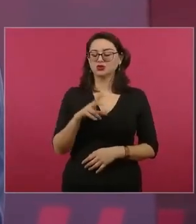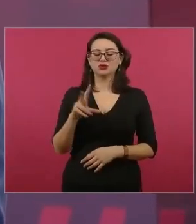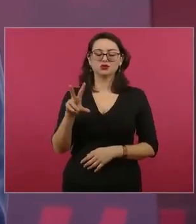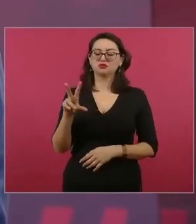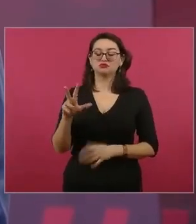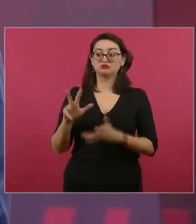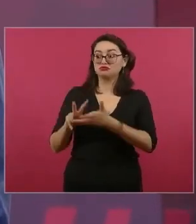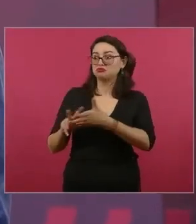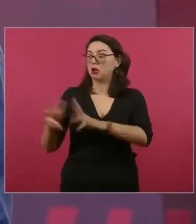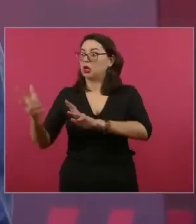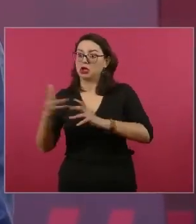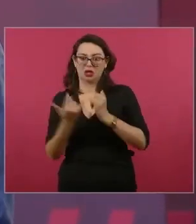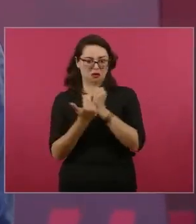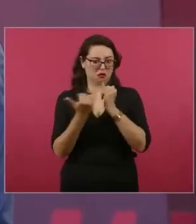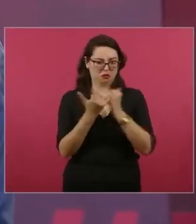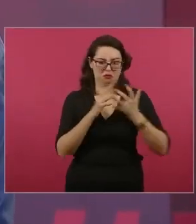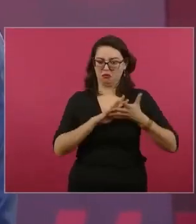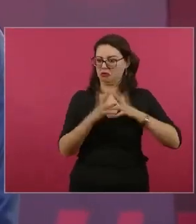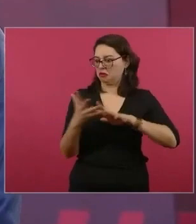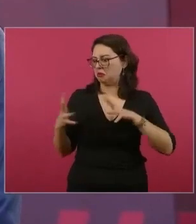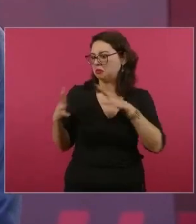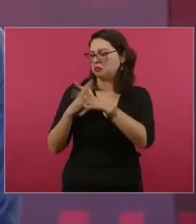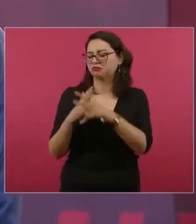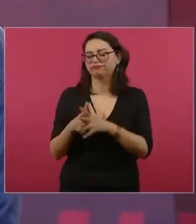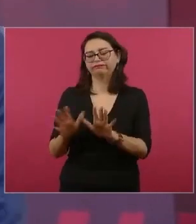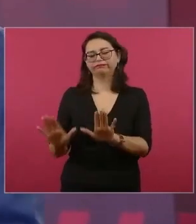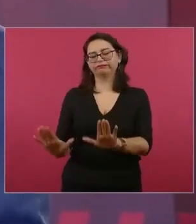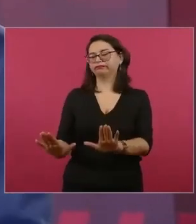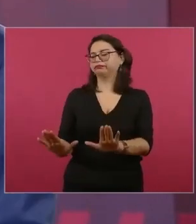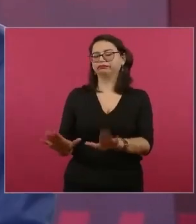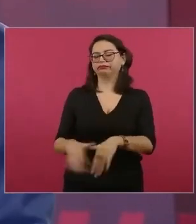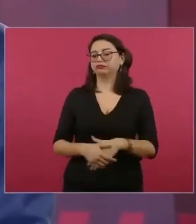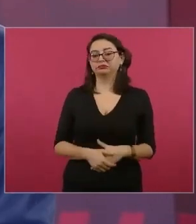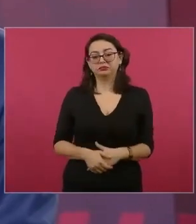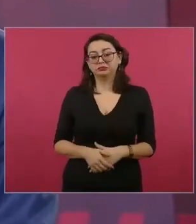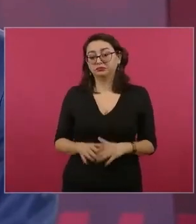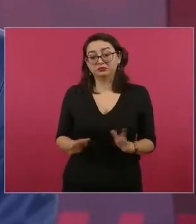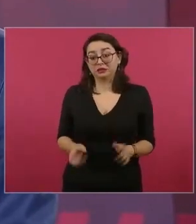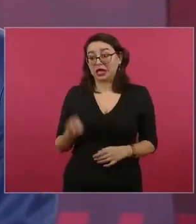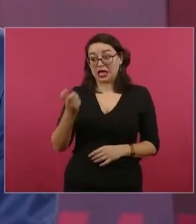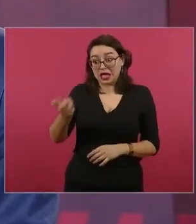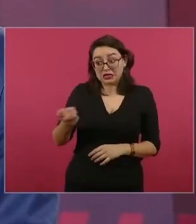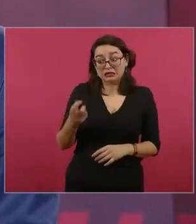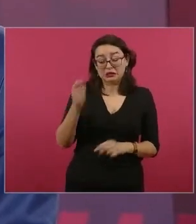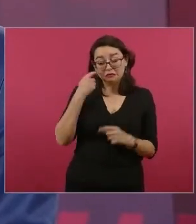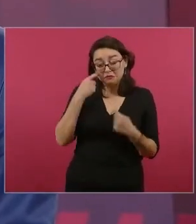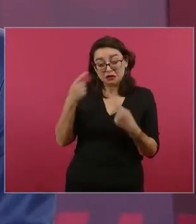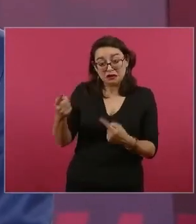pedirle a la gente que ayude y que los deje solos